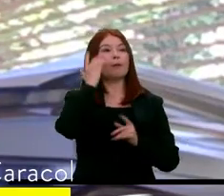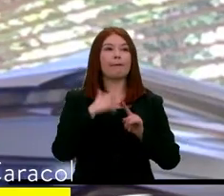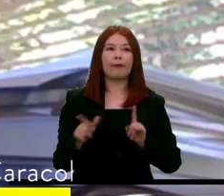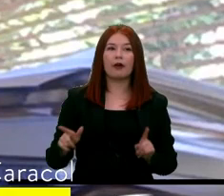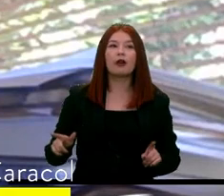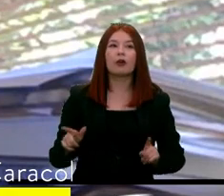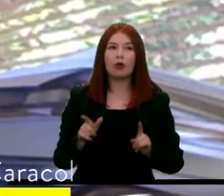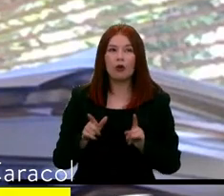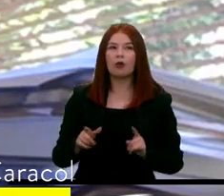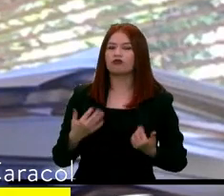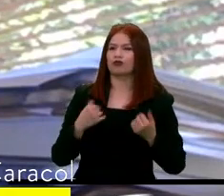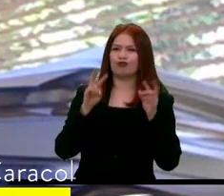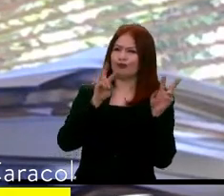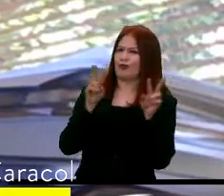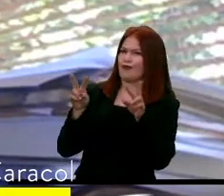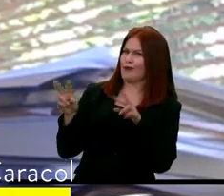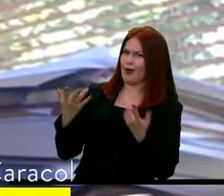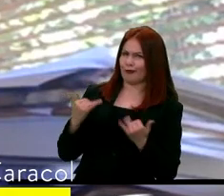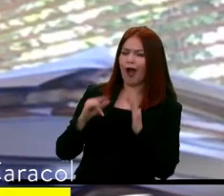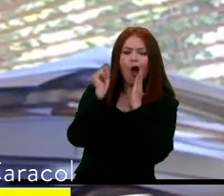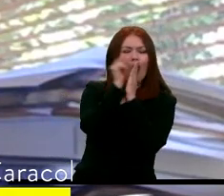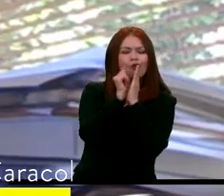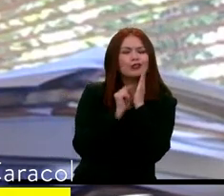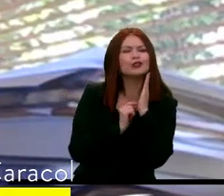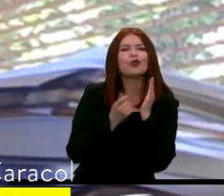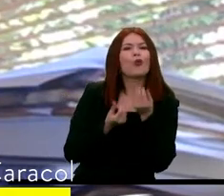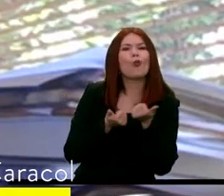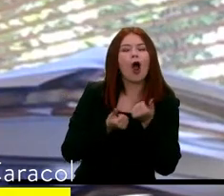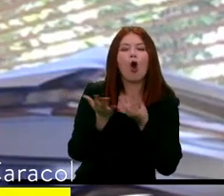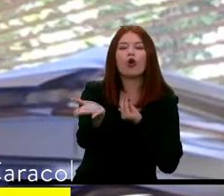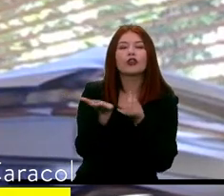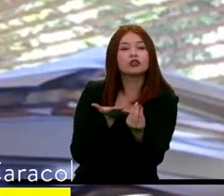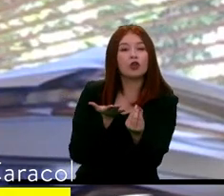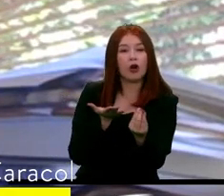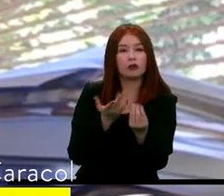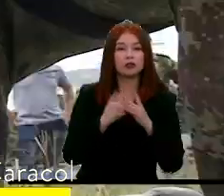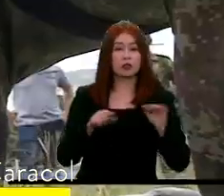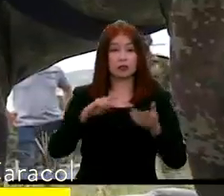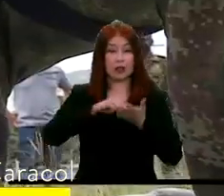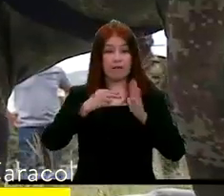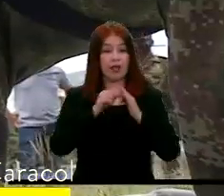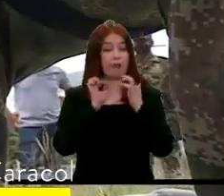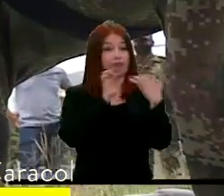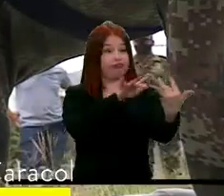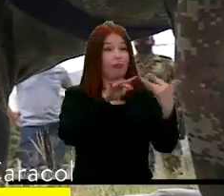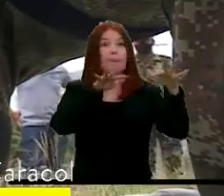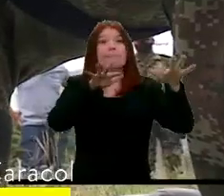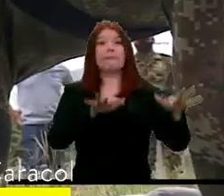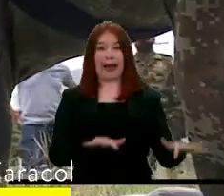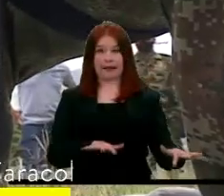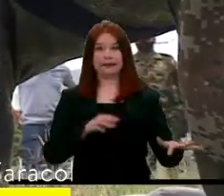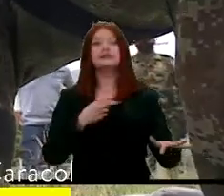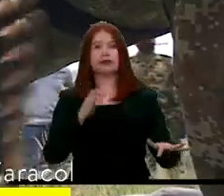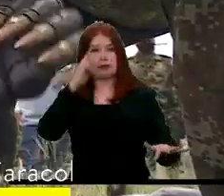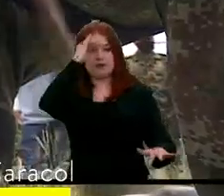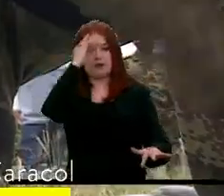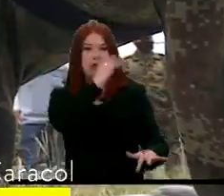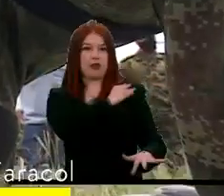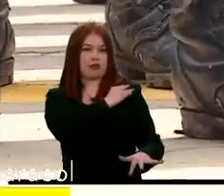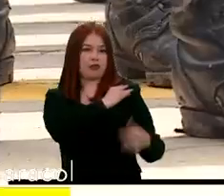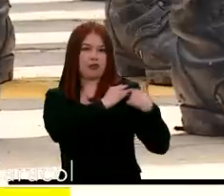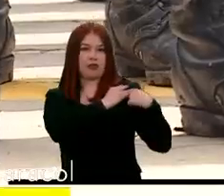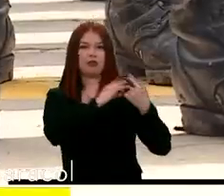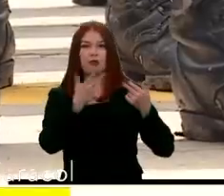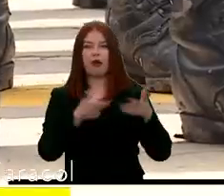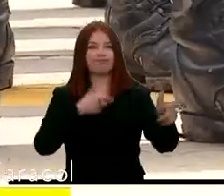se conoce no veo condiciones, porque repito, un cese al fuego implica de parte del ejército bajarlos, apagar